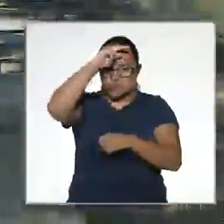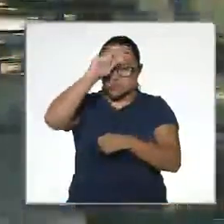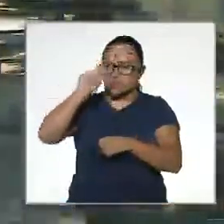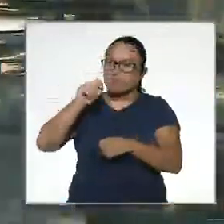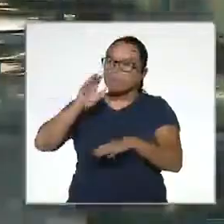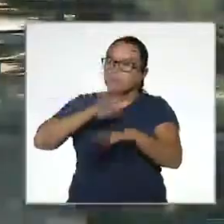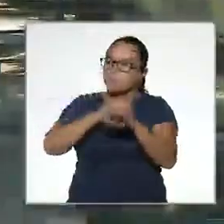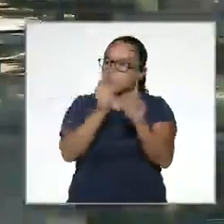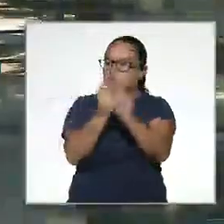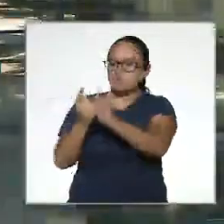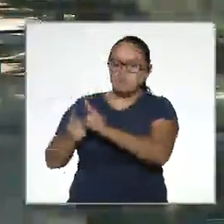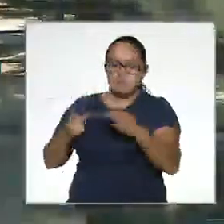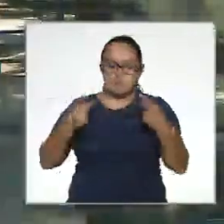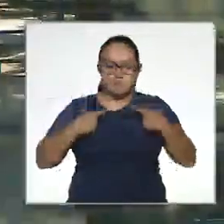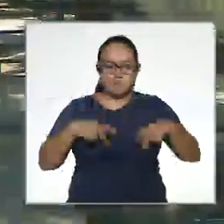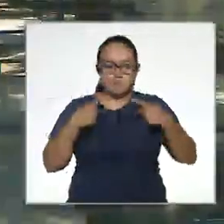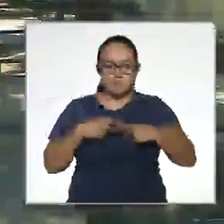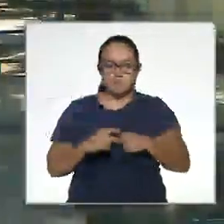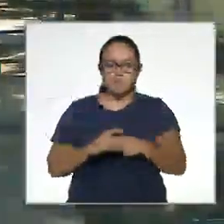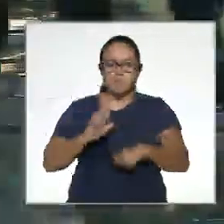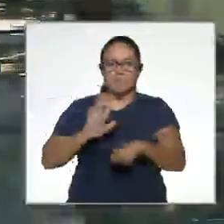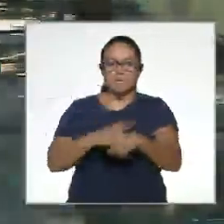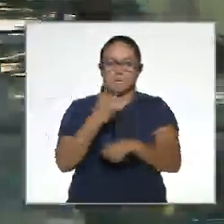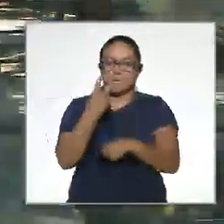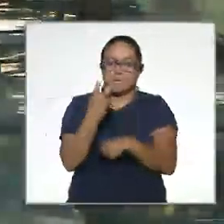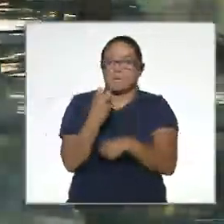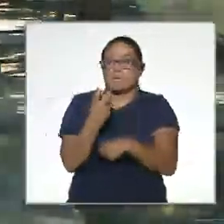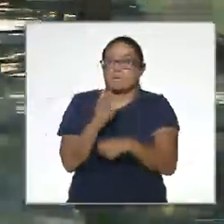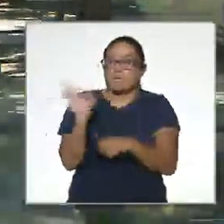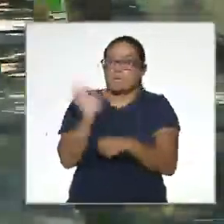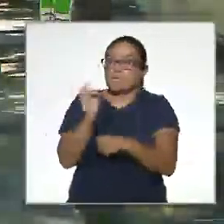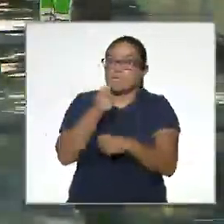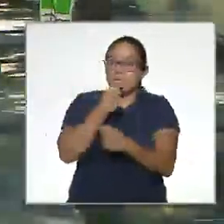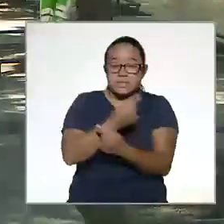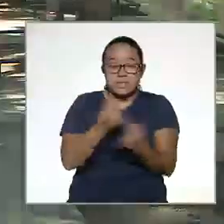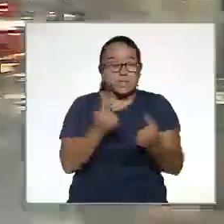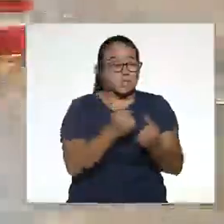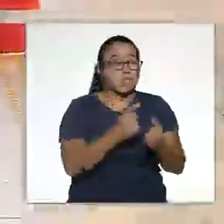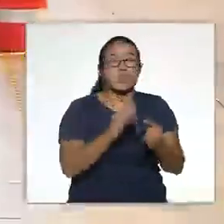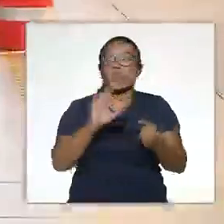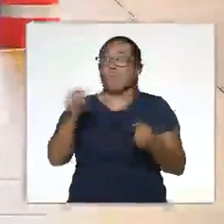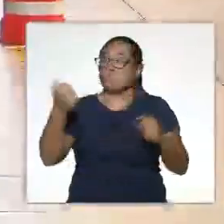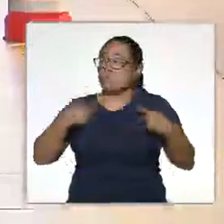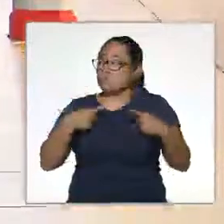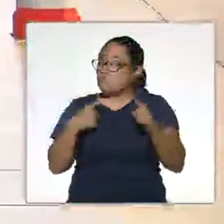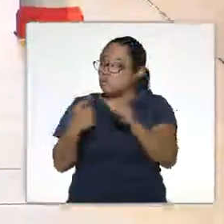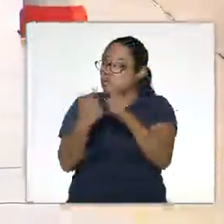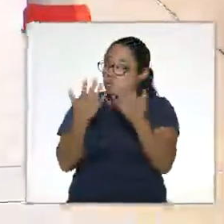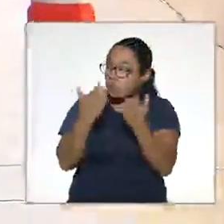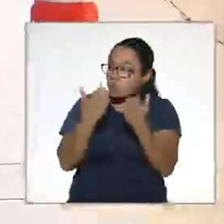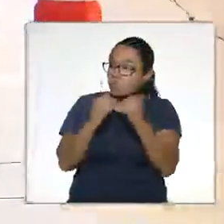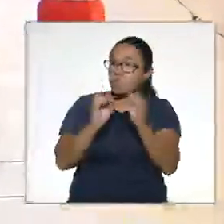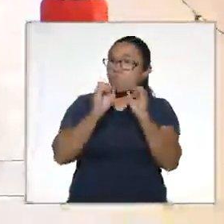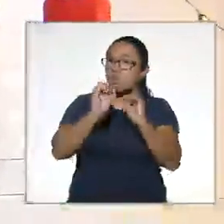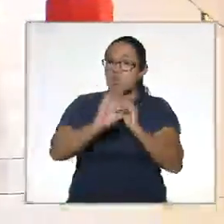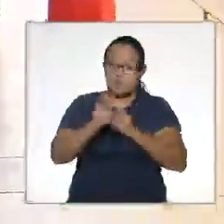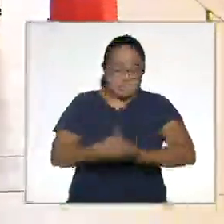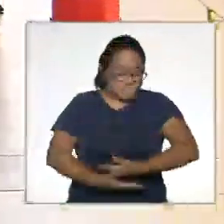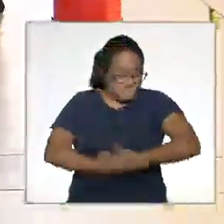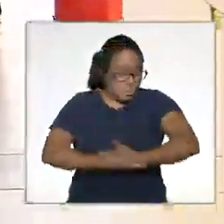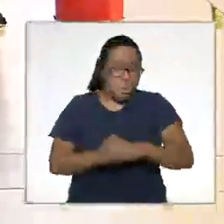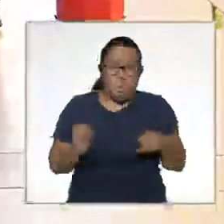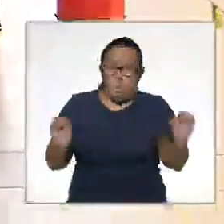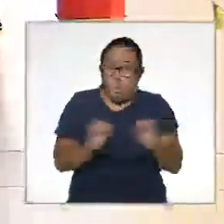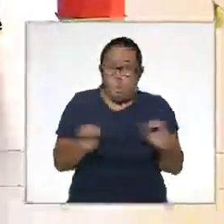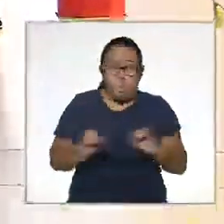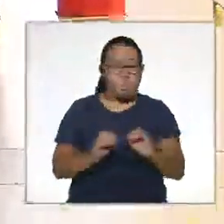Por eso, si un niño es privado del contacto con otras personas, si no es sostenido en brazos, si le